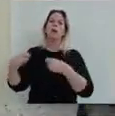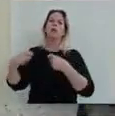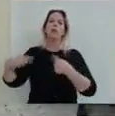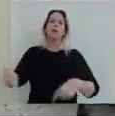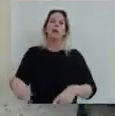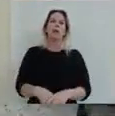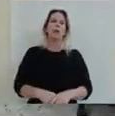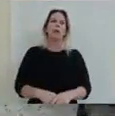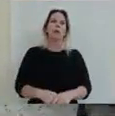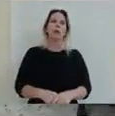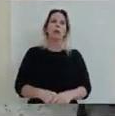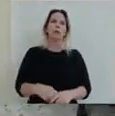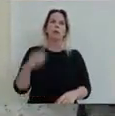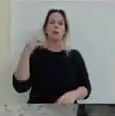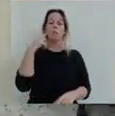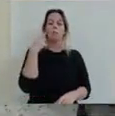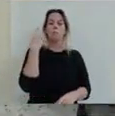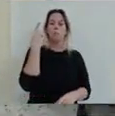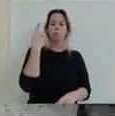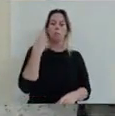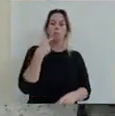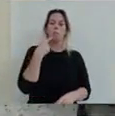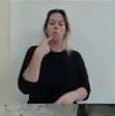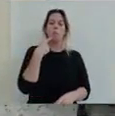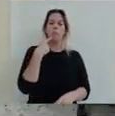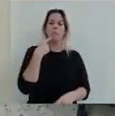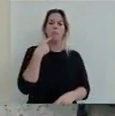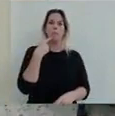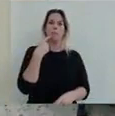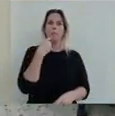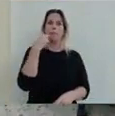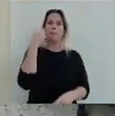Pongo a consideración la moción